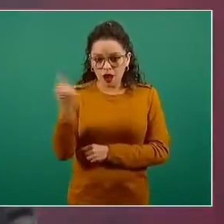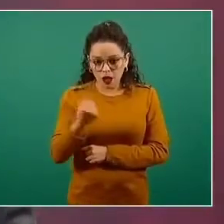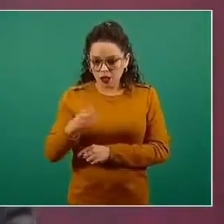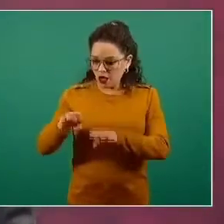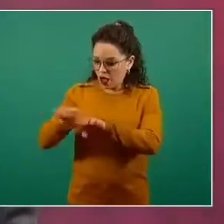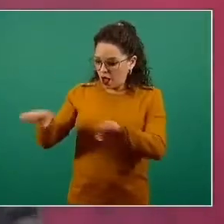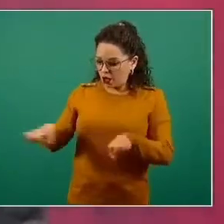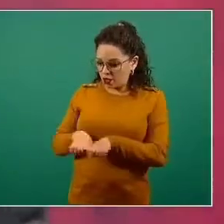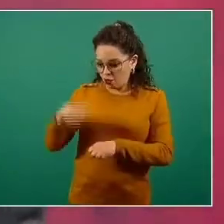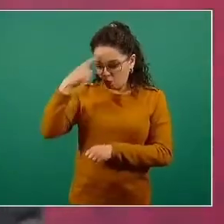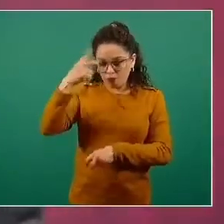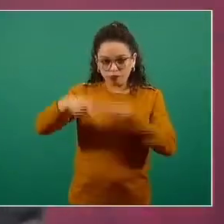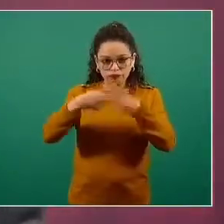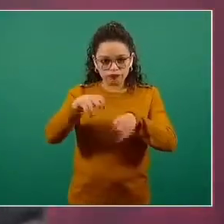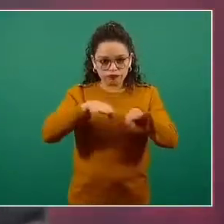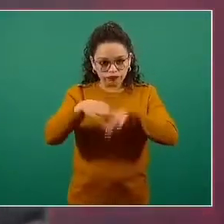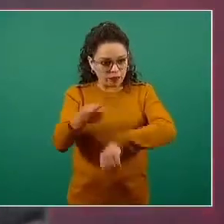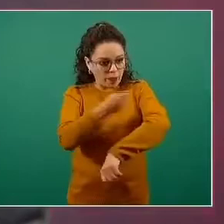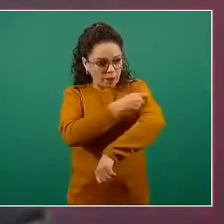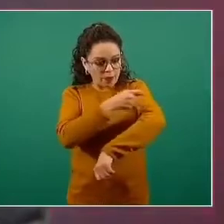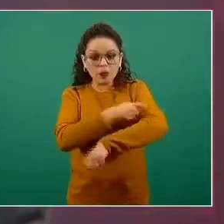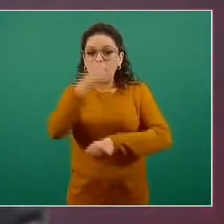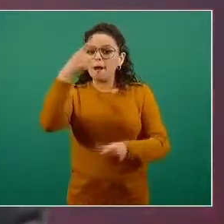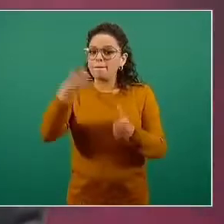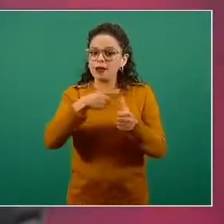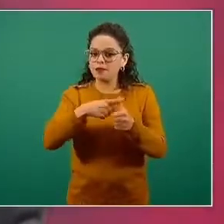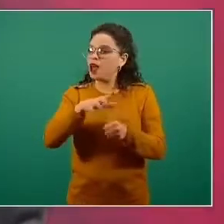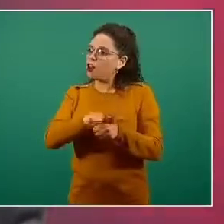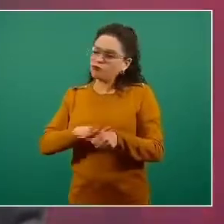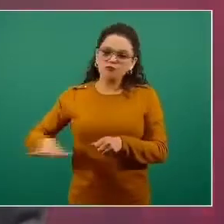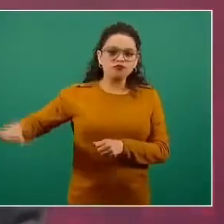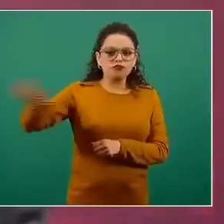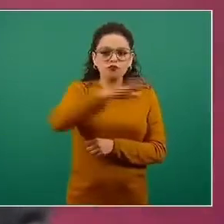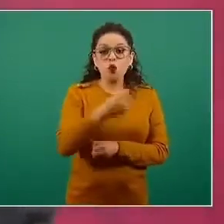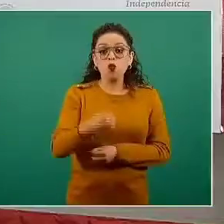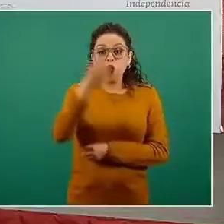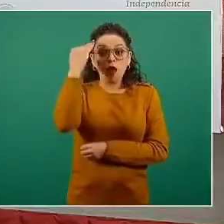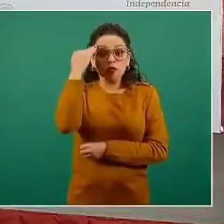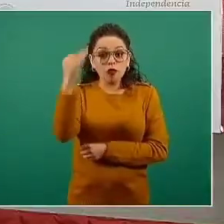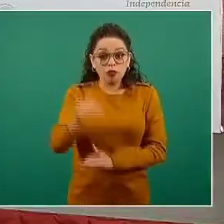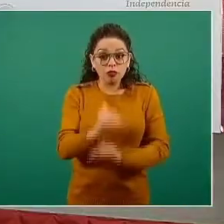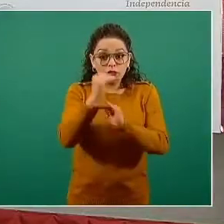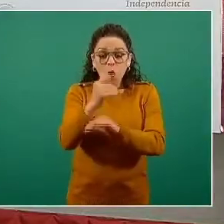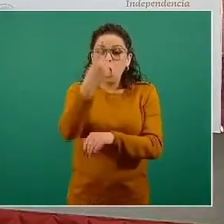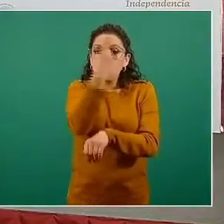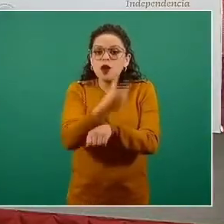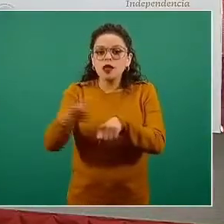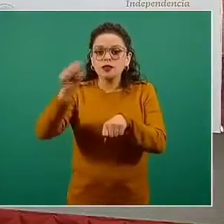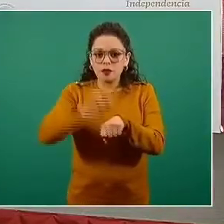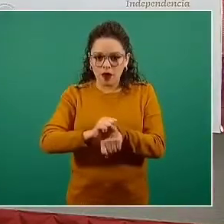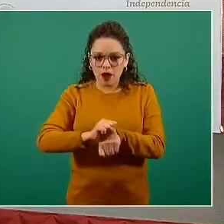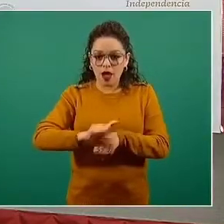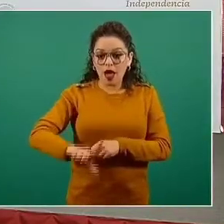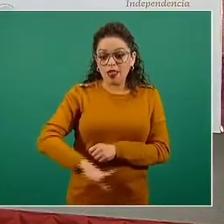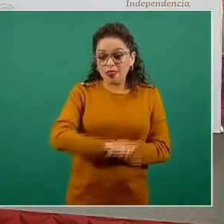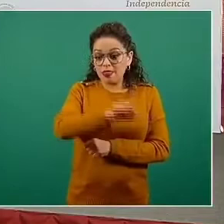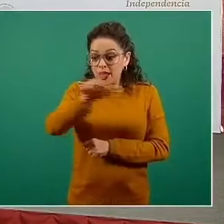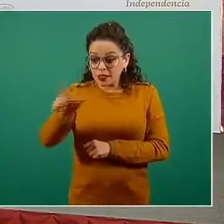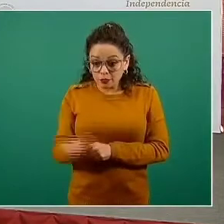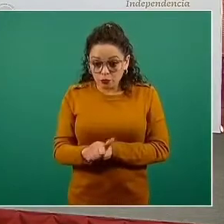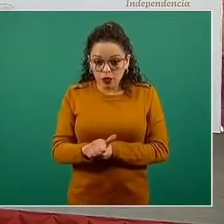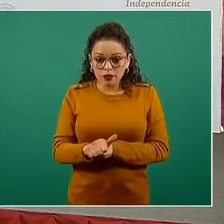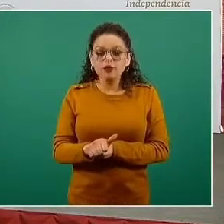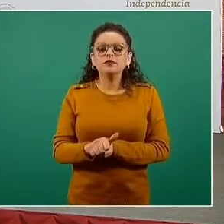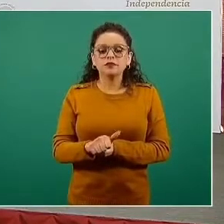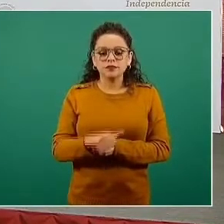brigadas Correcaminos cubrir esa población en una semana. Después nos desplazaremos de manera más o menos simultánea